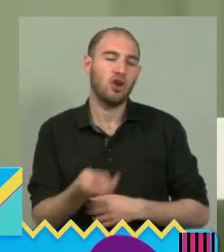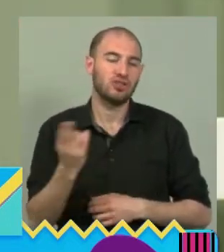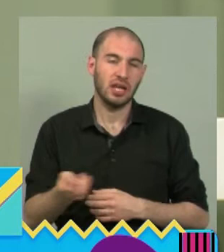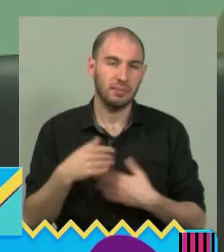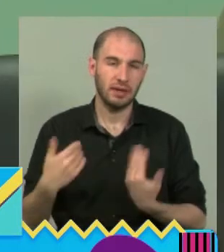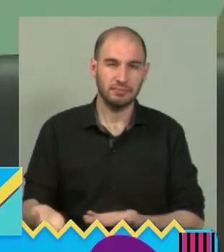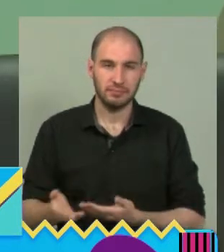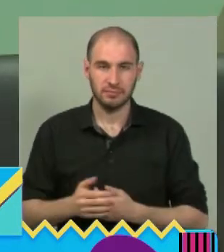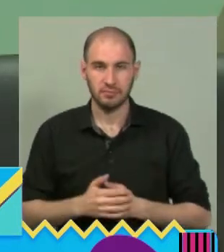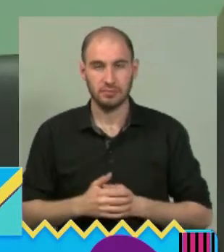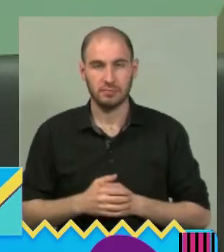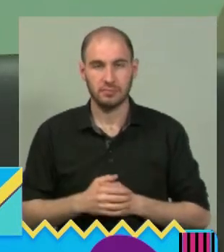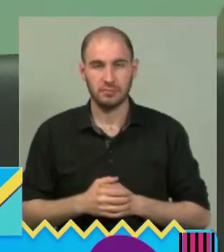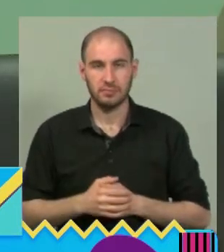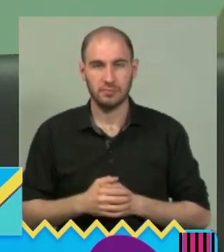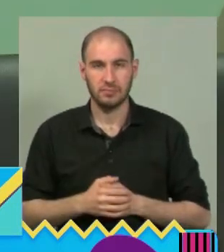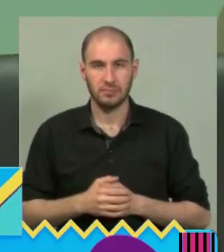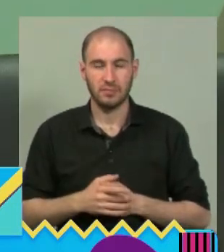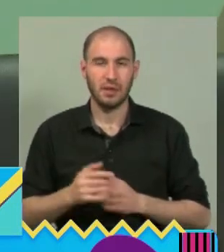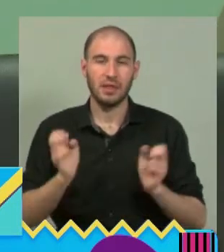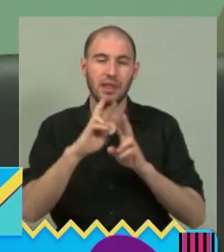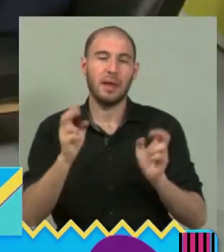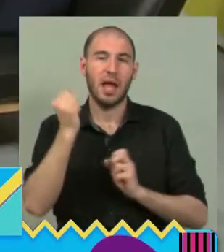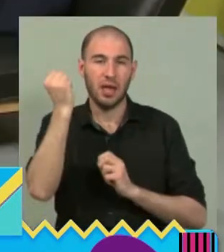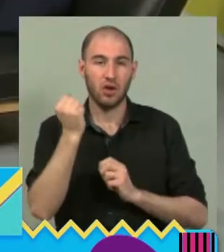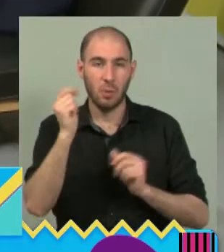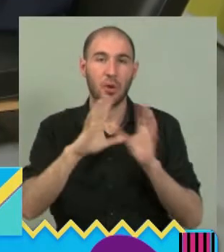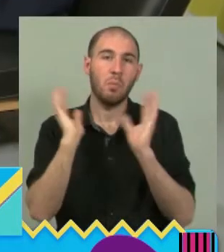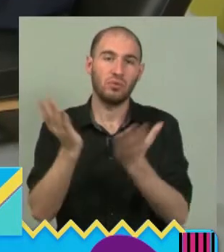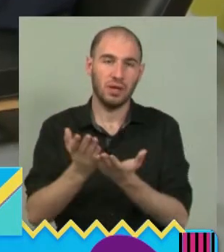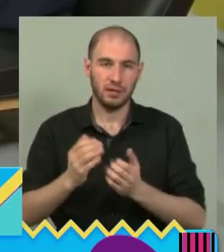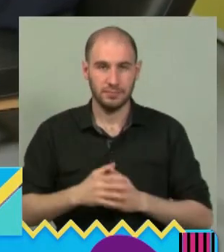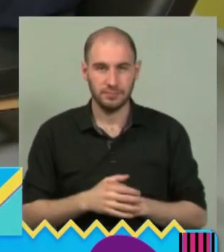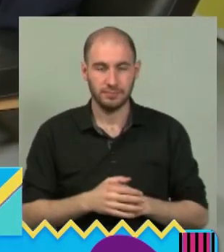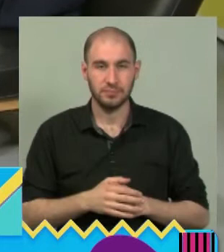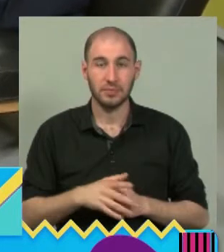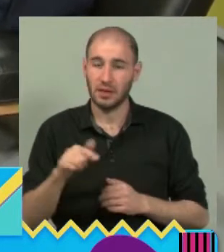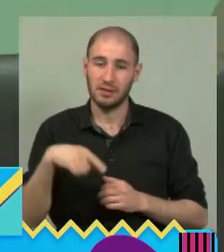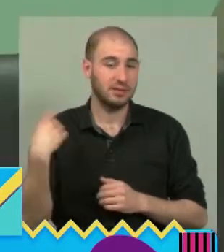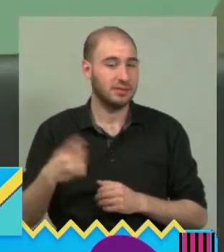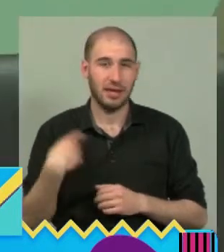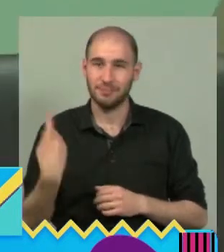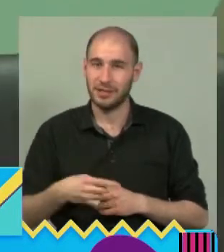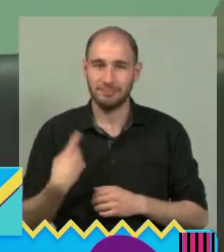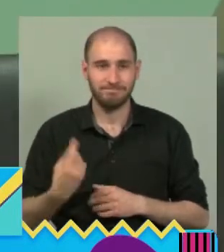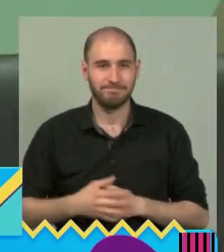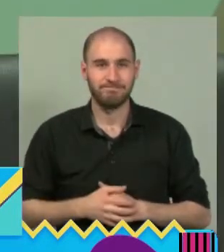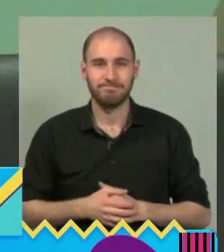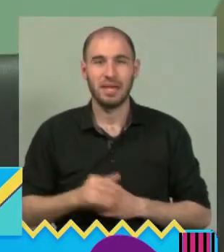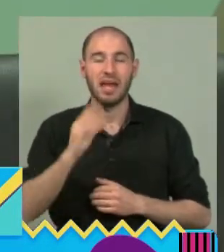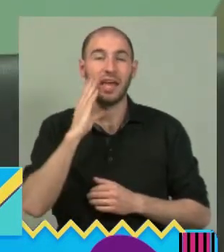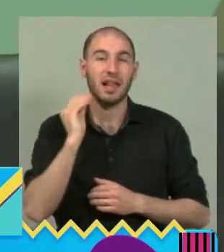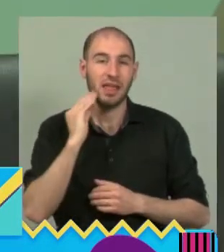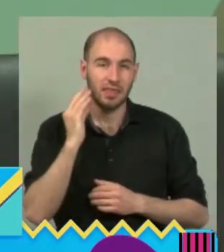para los motivos económicos a nivel mundial. Esto se ha dado siempre. O sea,